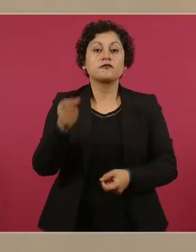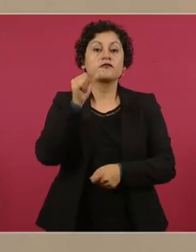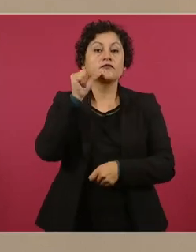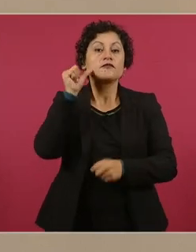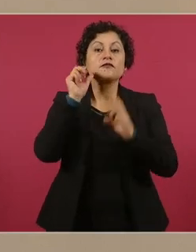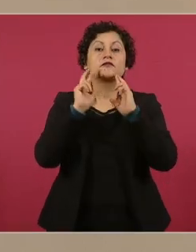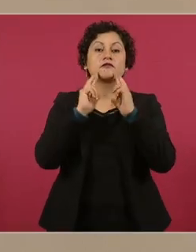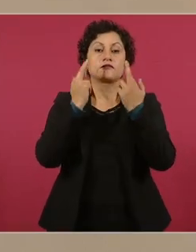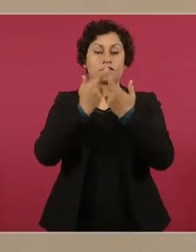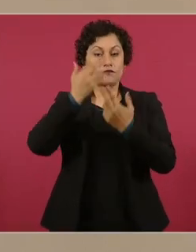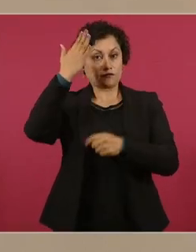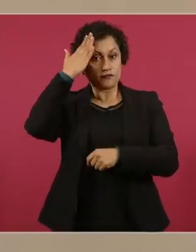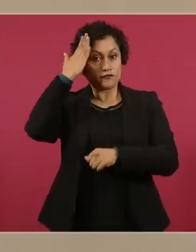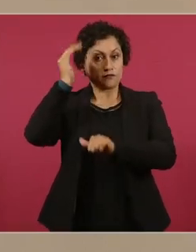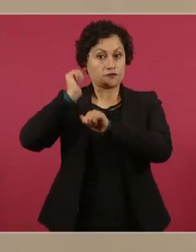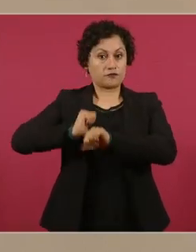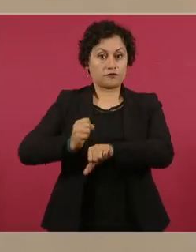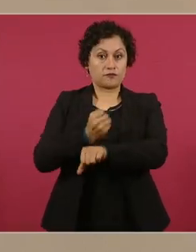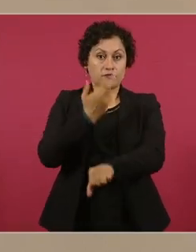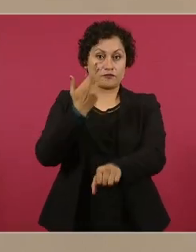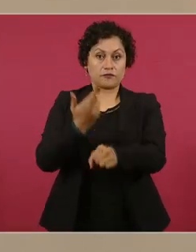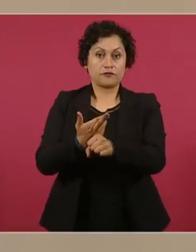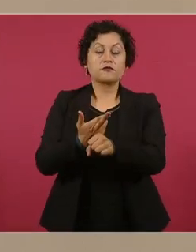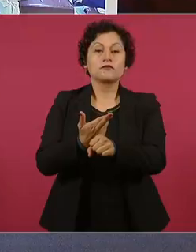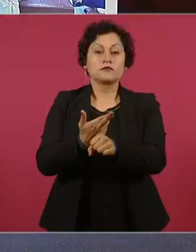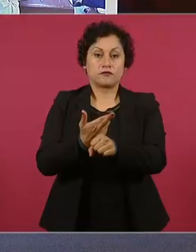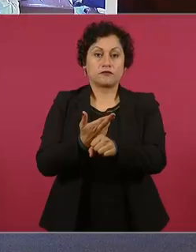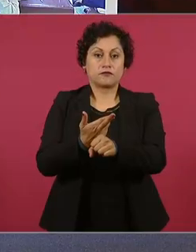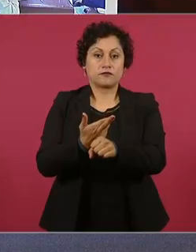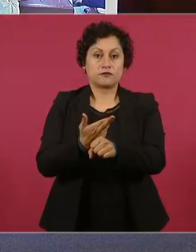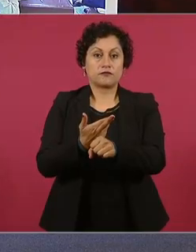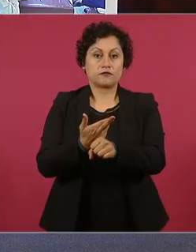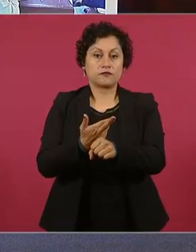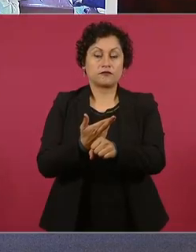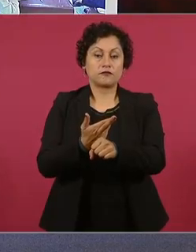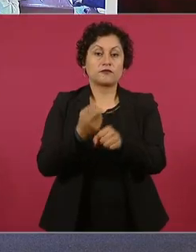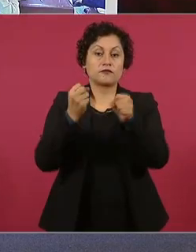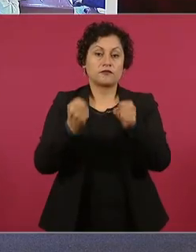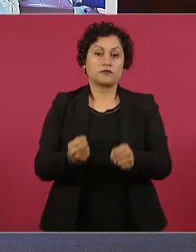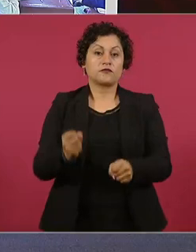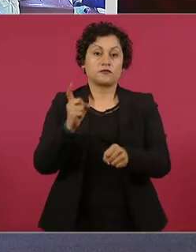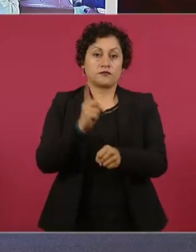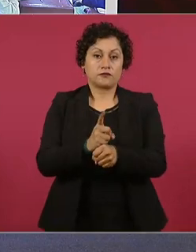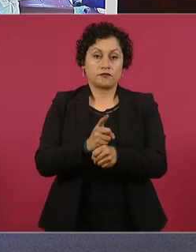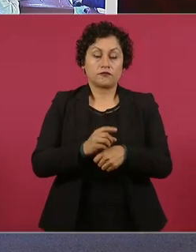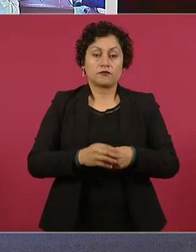encabezada por la Secretaria de Seguridad y Protección Ciudadana.